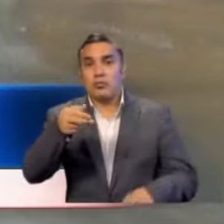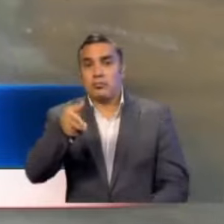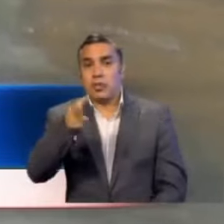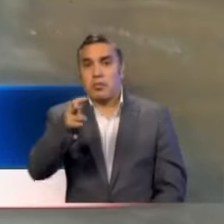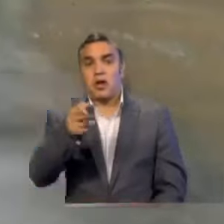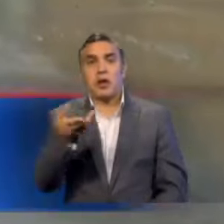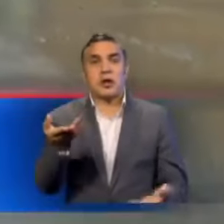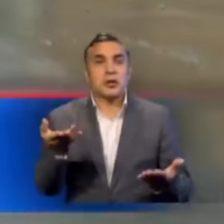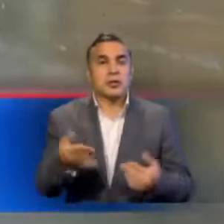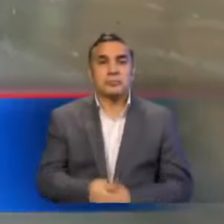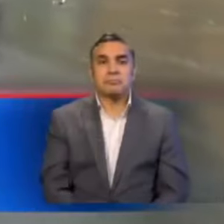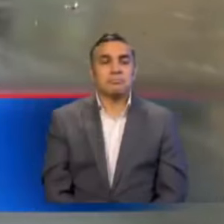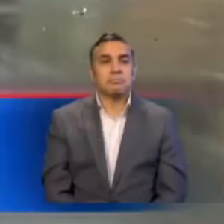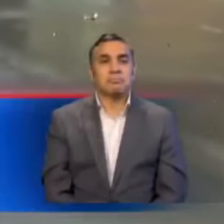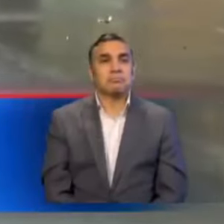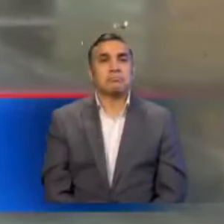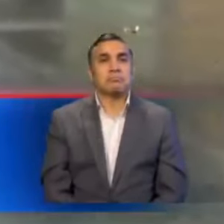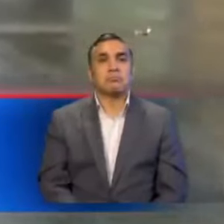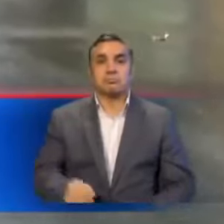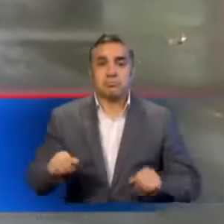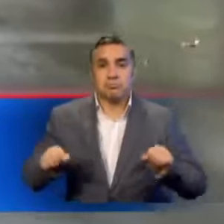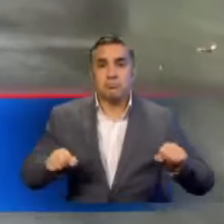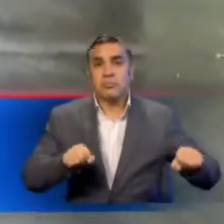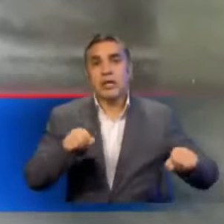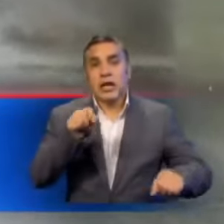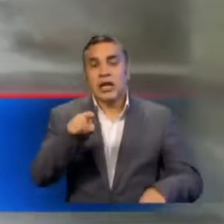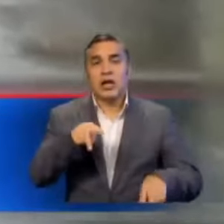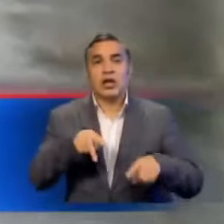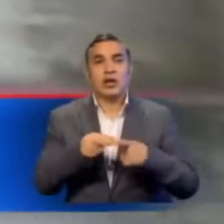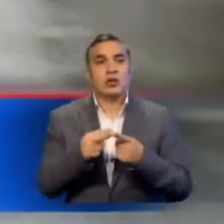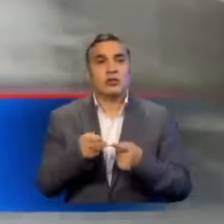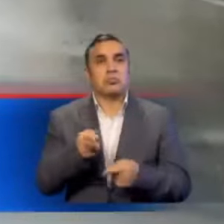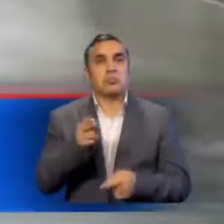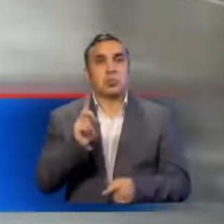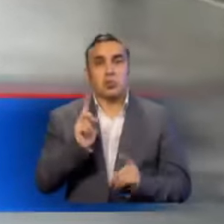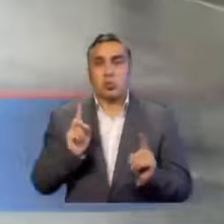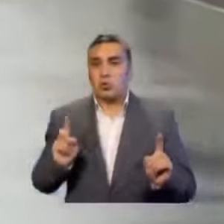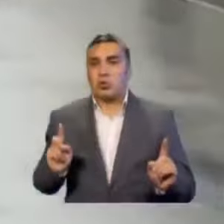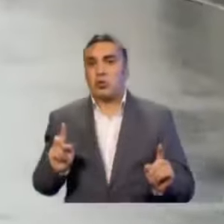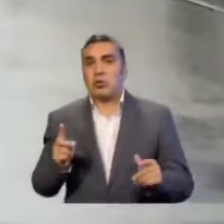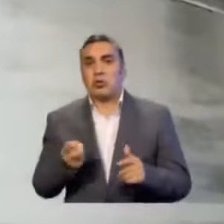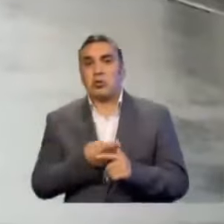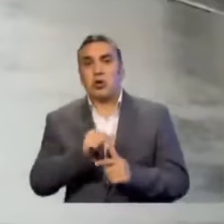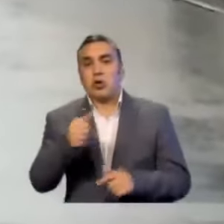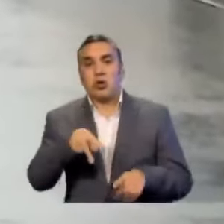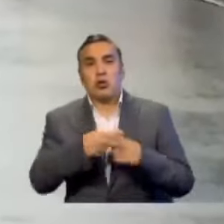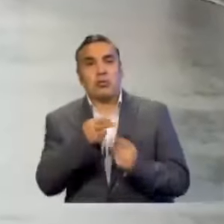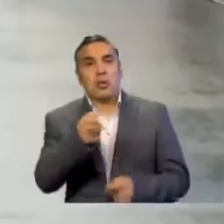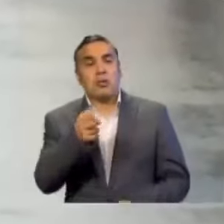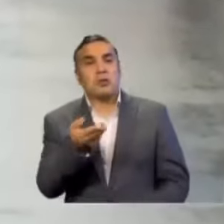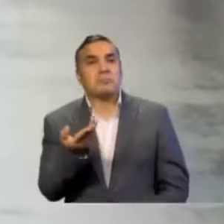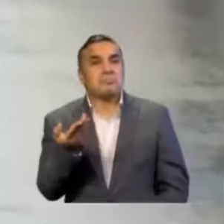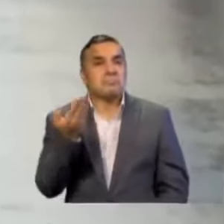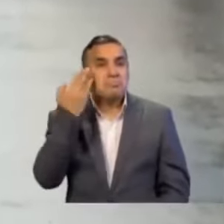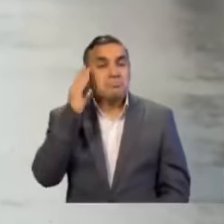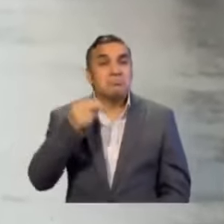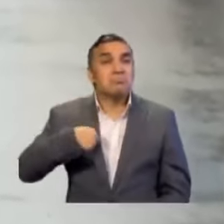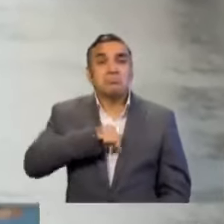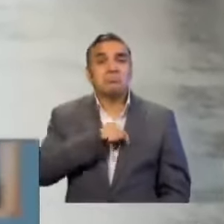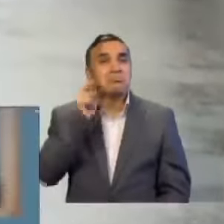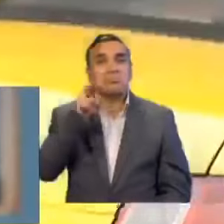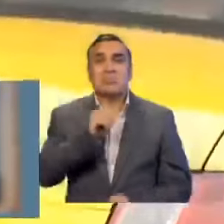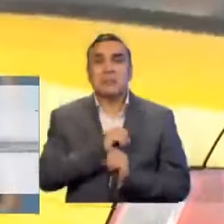moto manejando, sino que la entró rodando y ahí fue cuando alguno se quedó acá. Y el otro fue que comenzó a disparar, porque nosotros estábamos por acá, casi